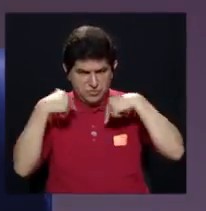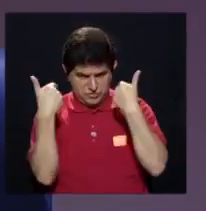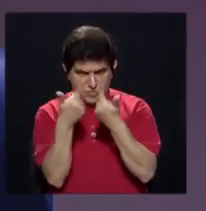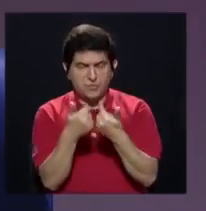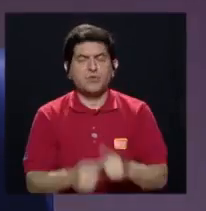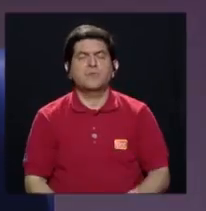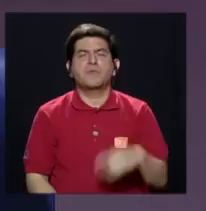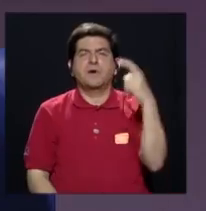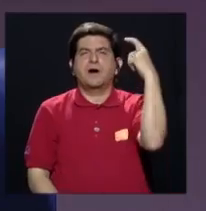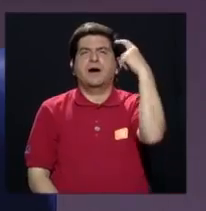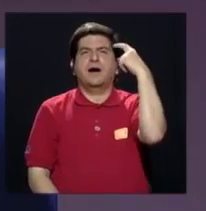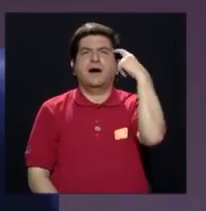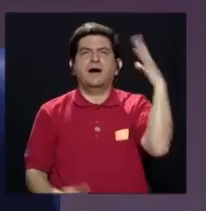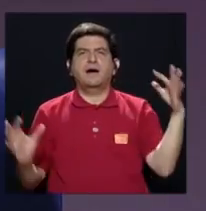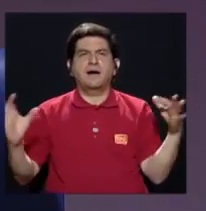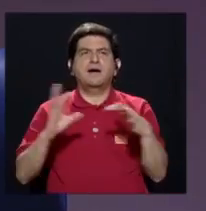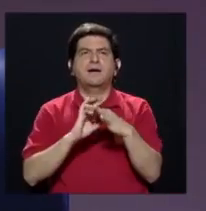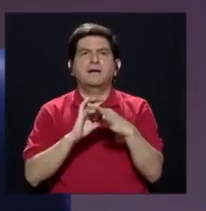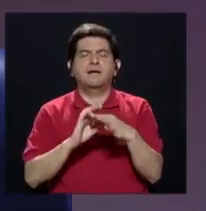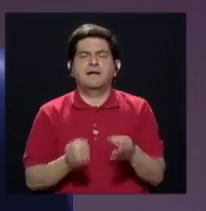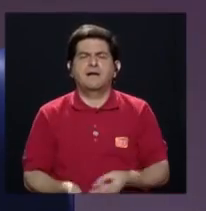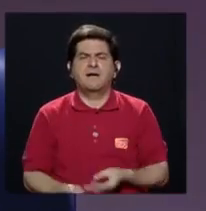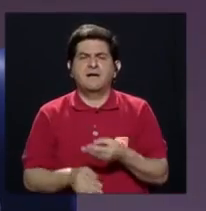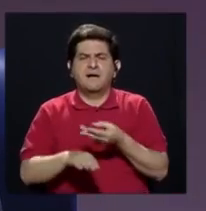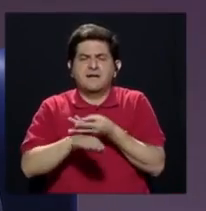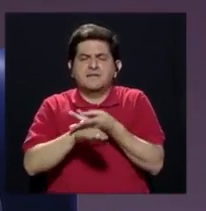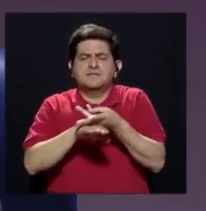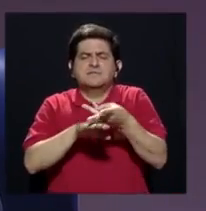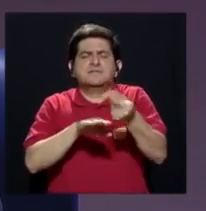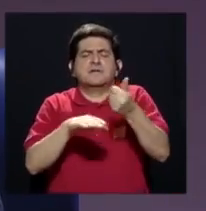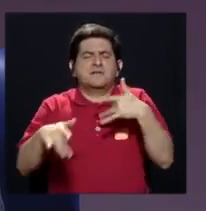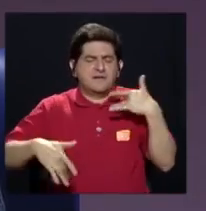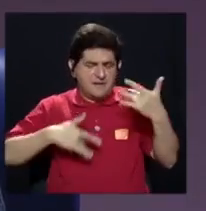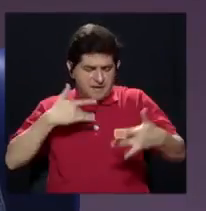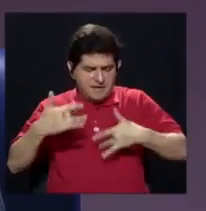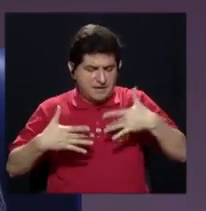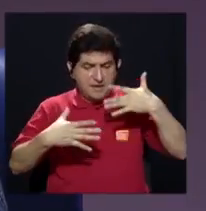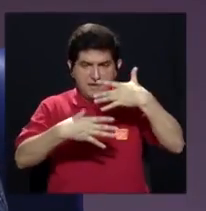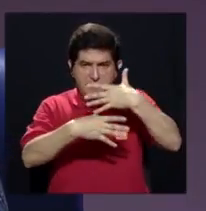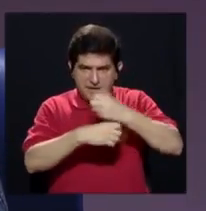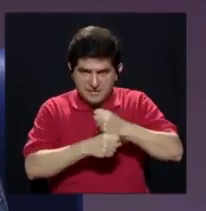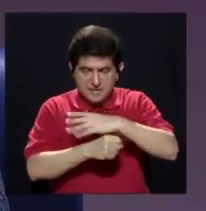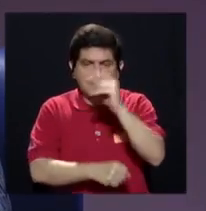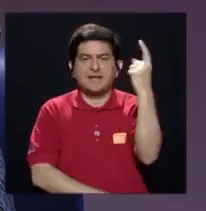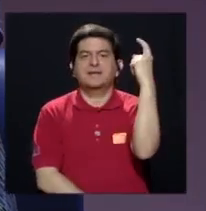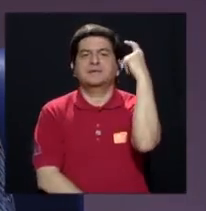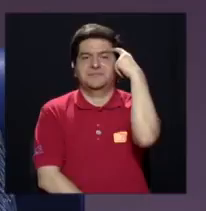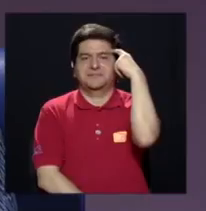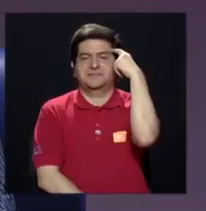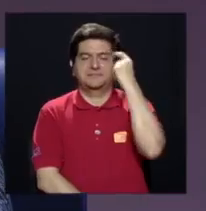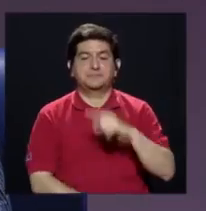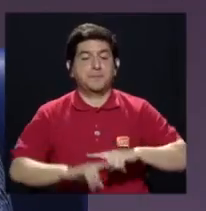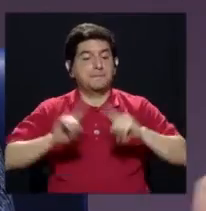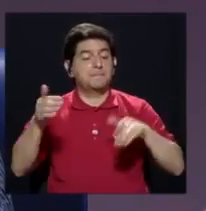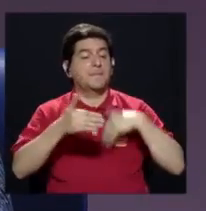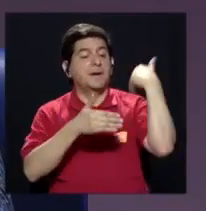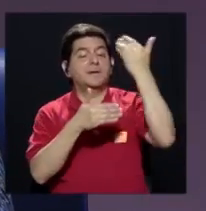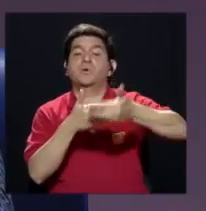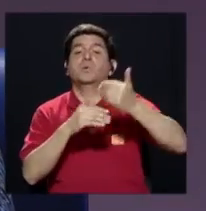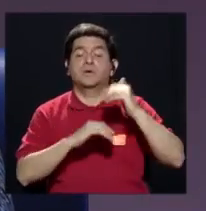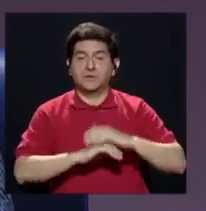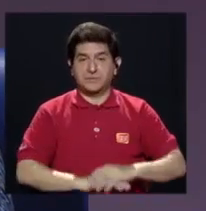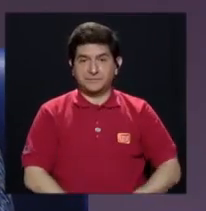pensamiento entonces Cómo sanar verdad eh lo que sentimos lo que hacemos con lo que pensamos pero luego también